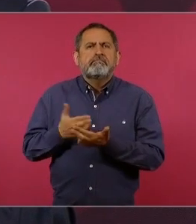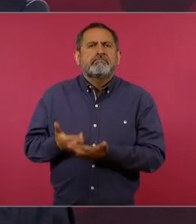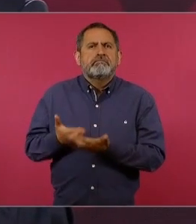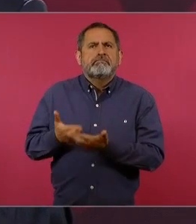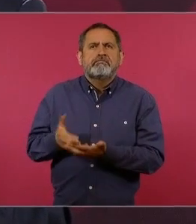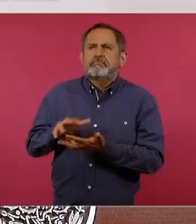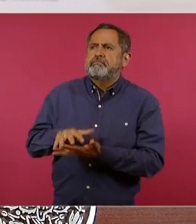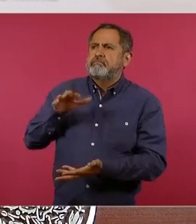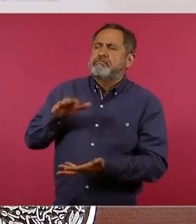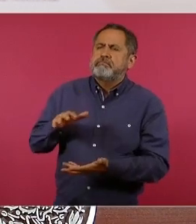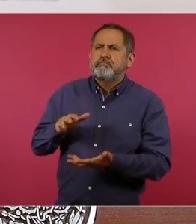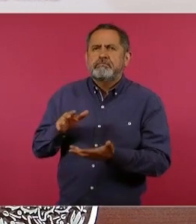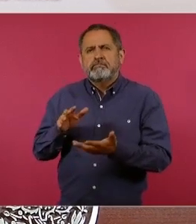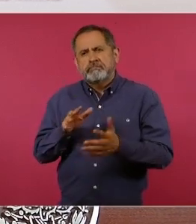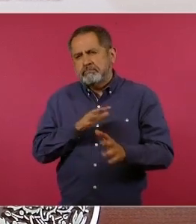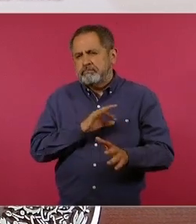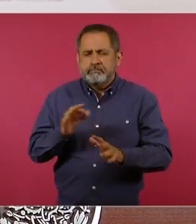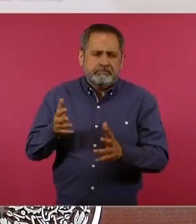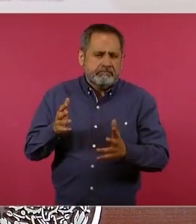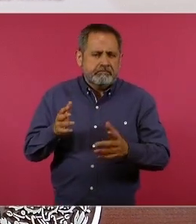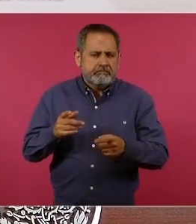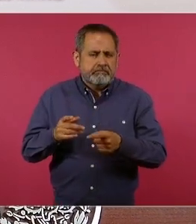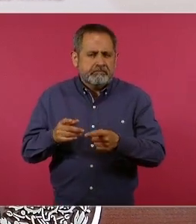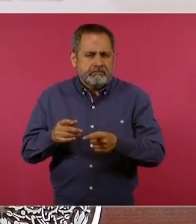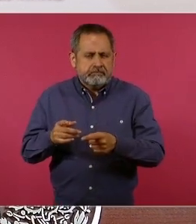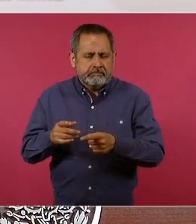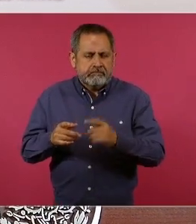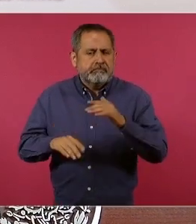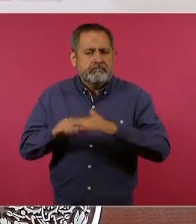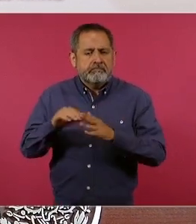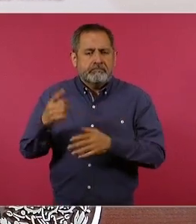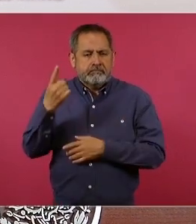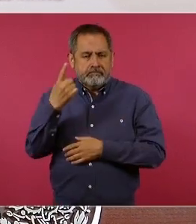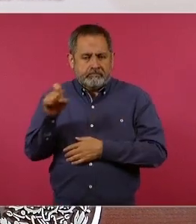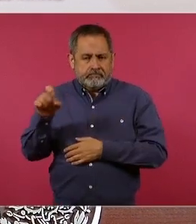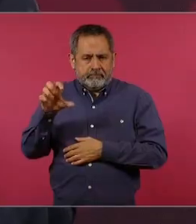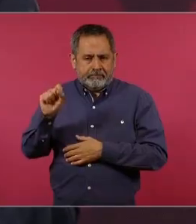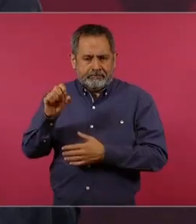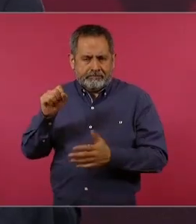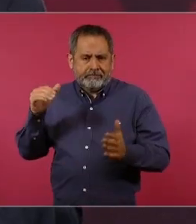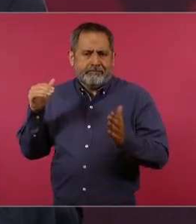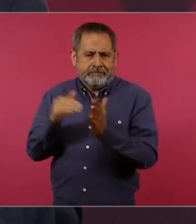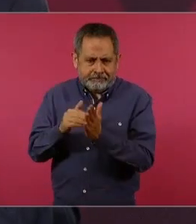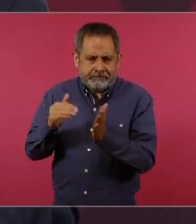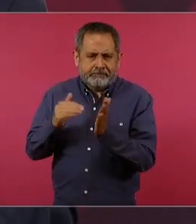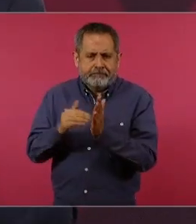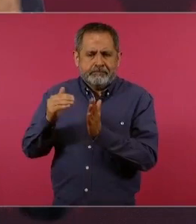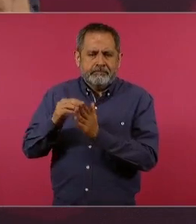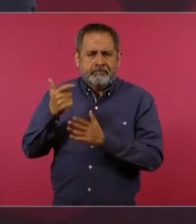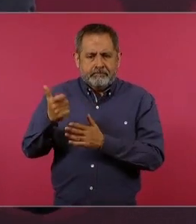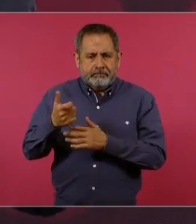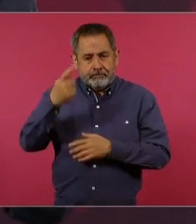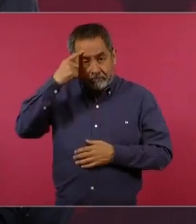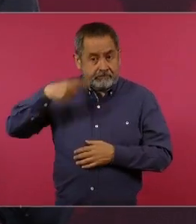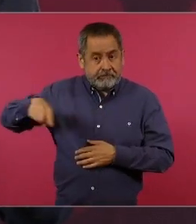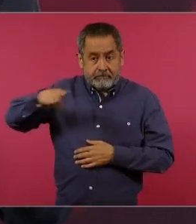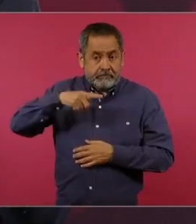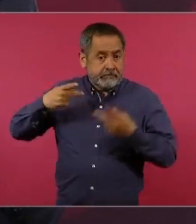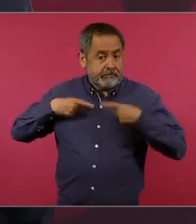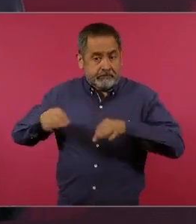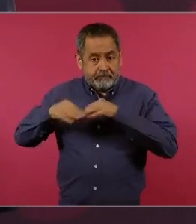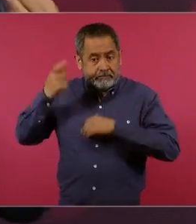va a llegar a la suma de 160 mil millones de pesos para los